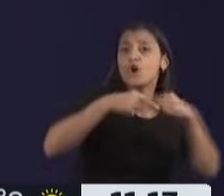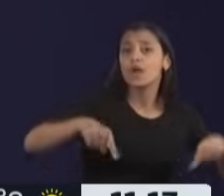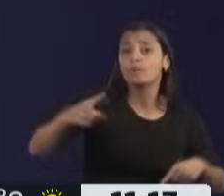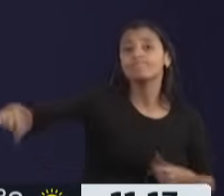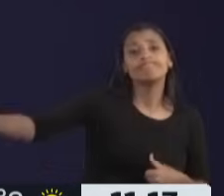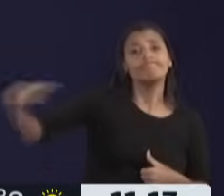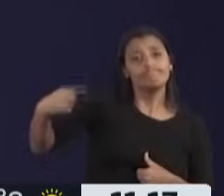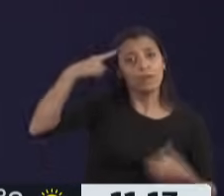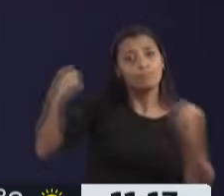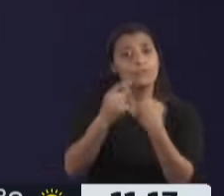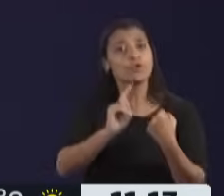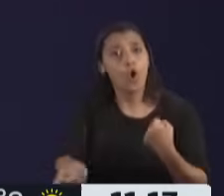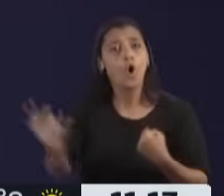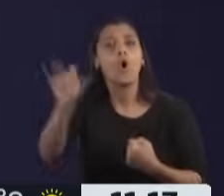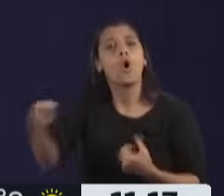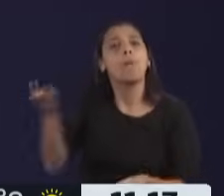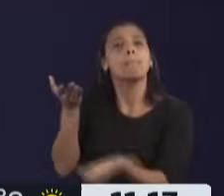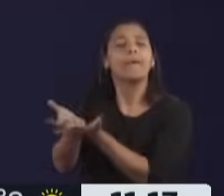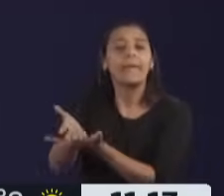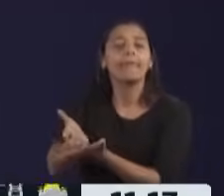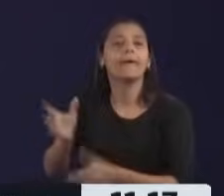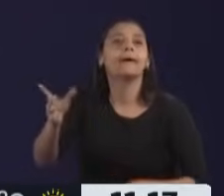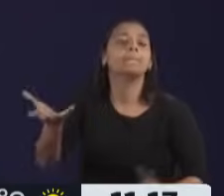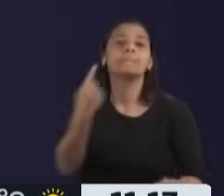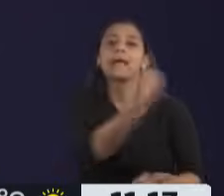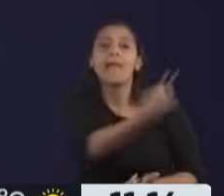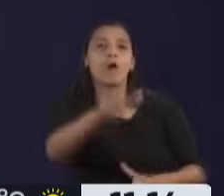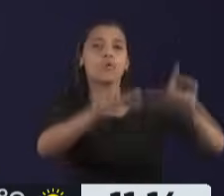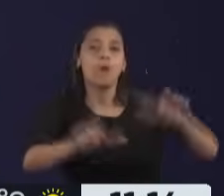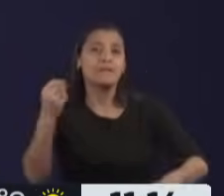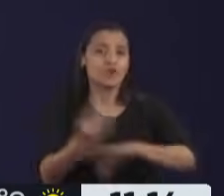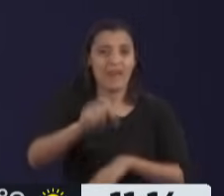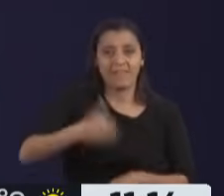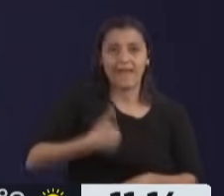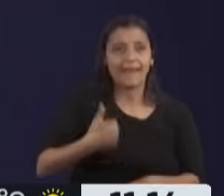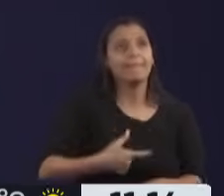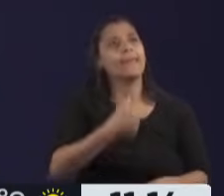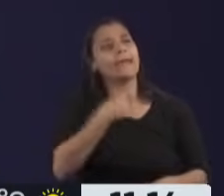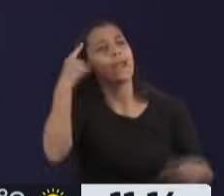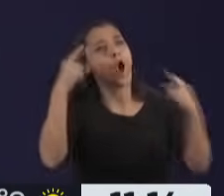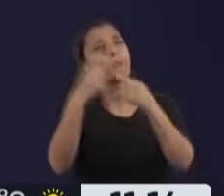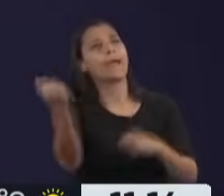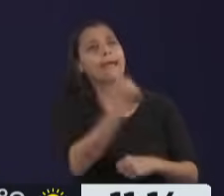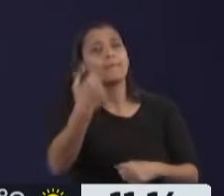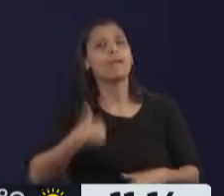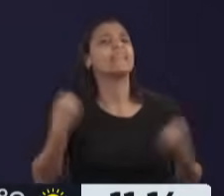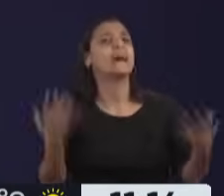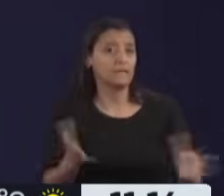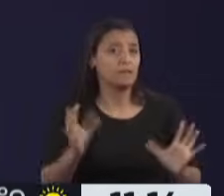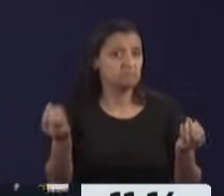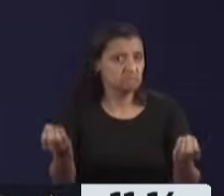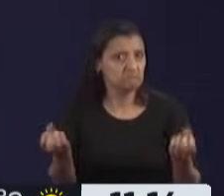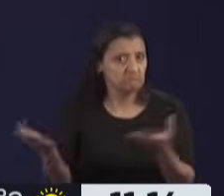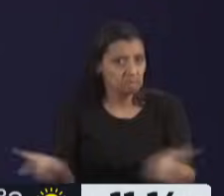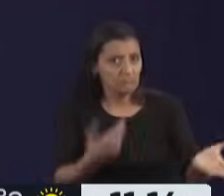y al reclamo de a dónde quiere ir a dónde cada argentino quiere que vaya la Argentina es sumamente válido y